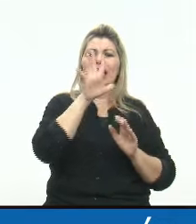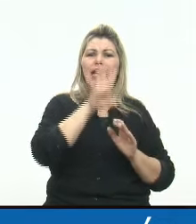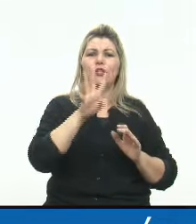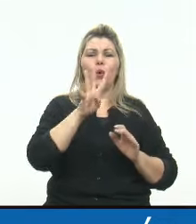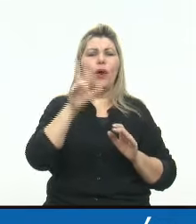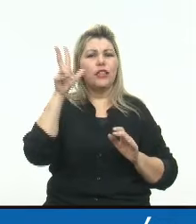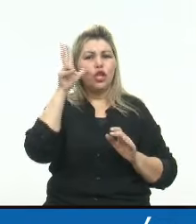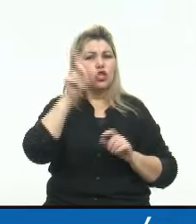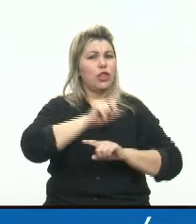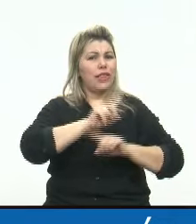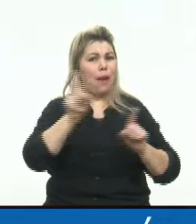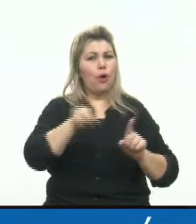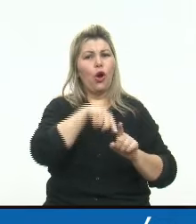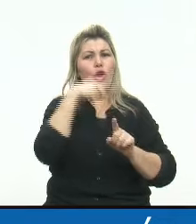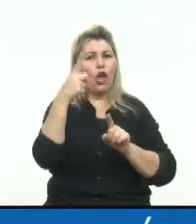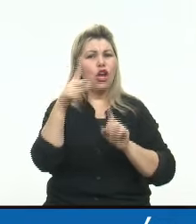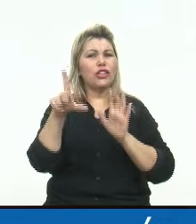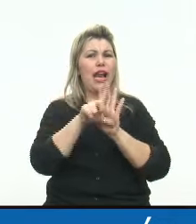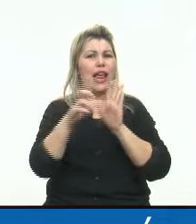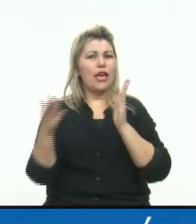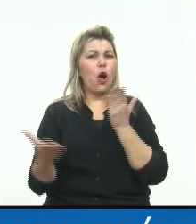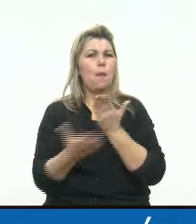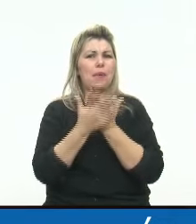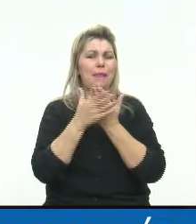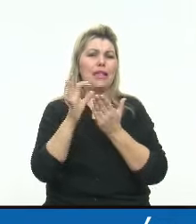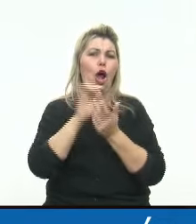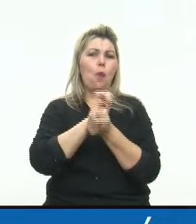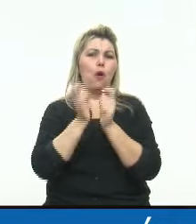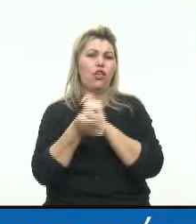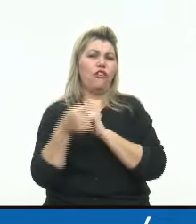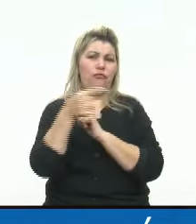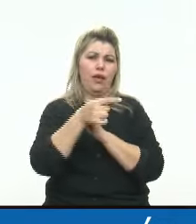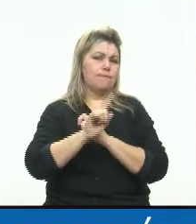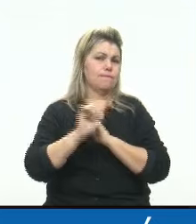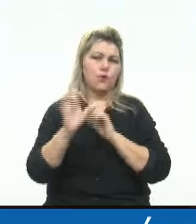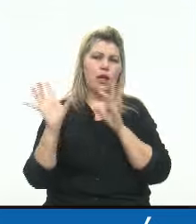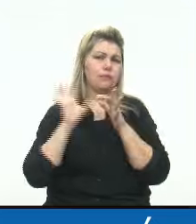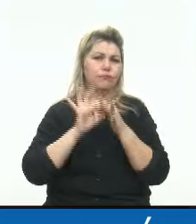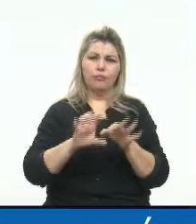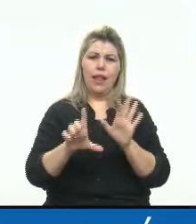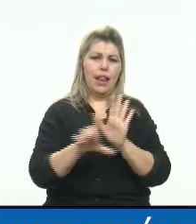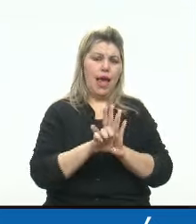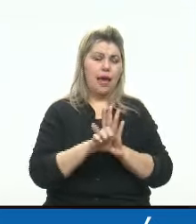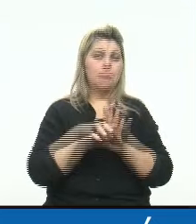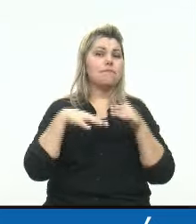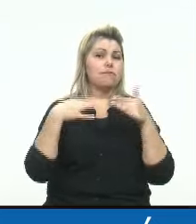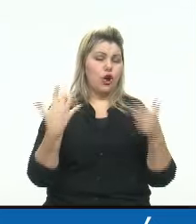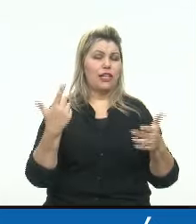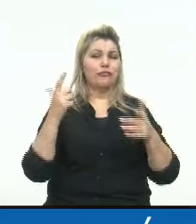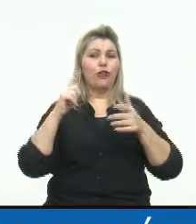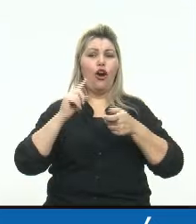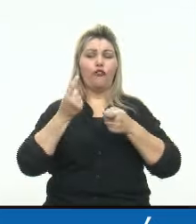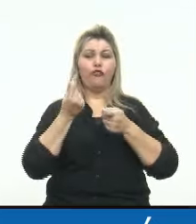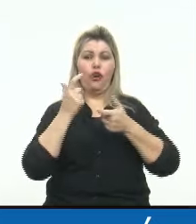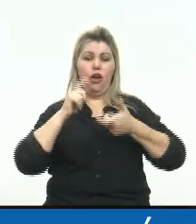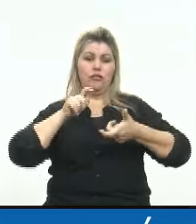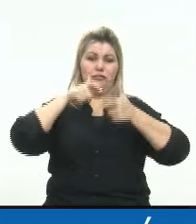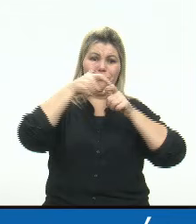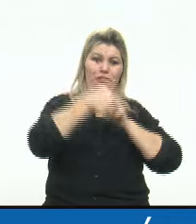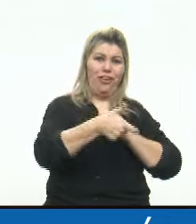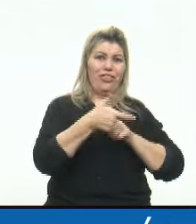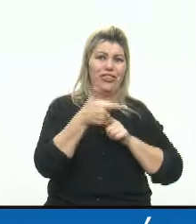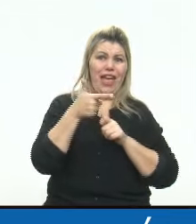ninguna complementaria o modificatoria de la misma. En consecuencia, la transferencia de fondos del Tesoro